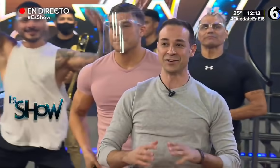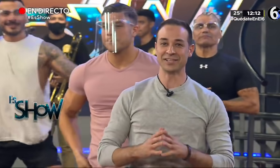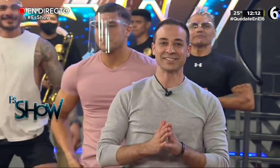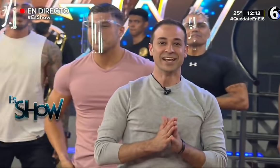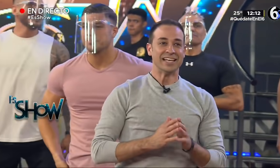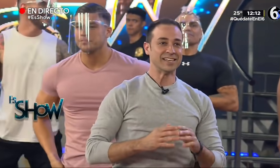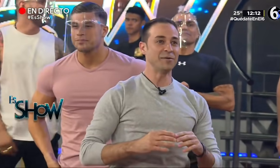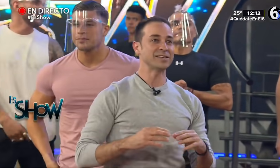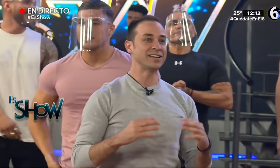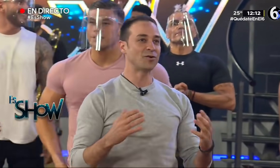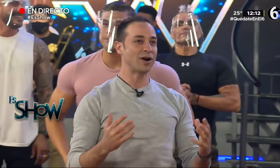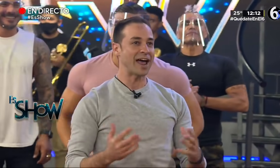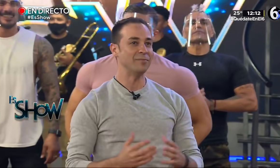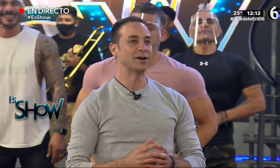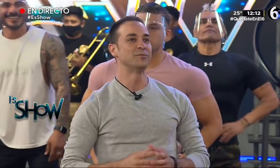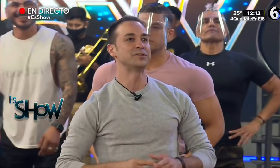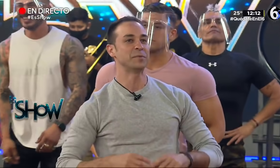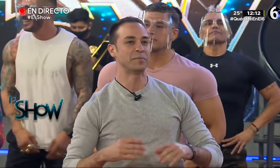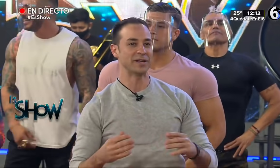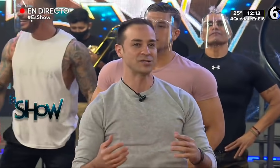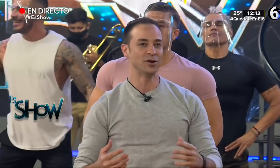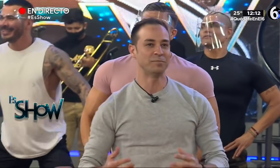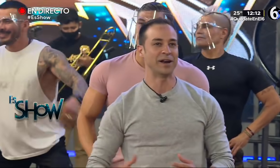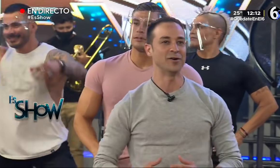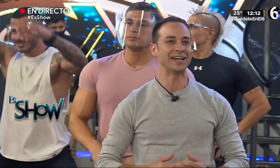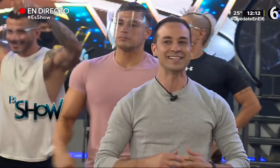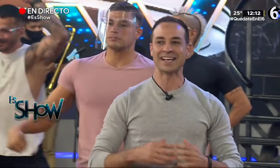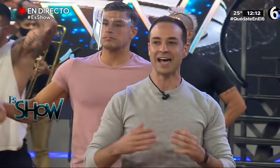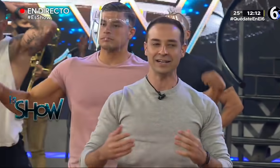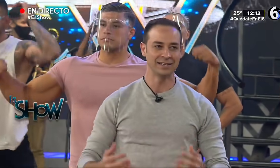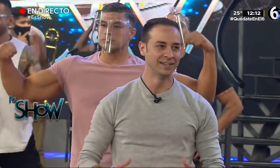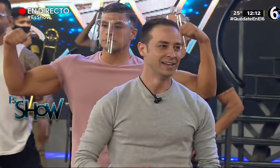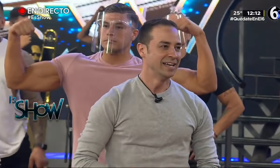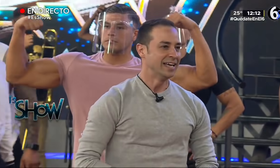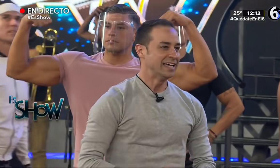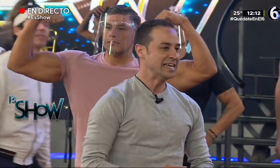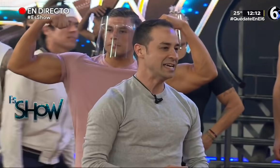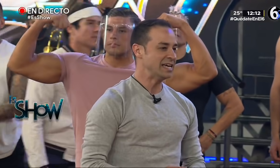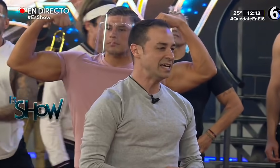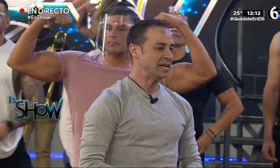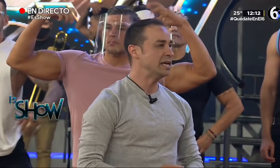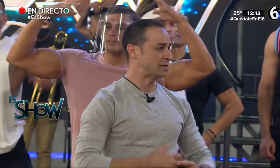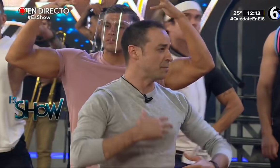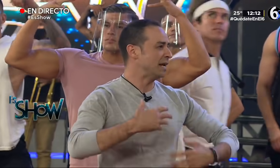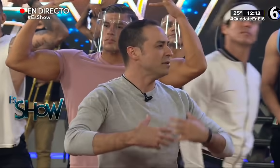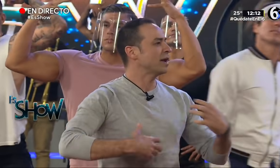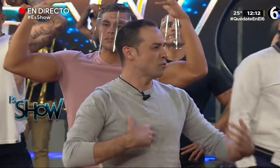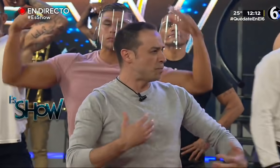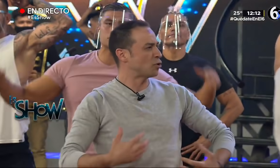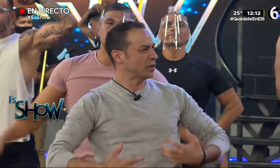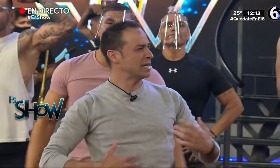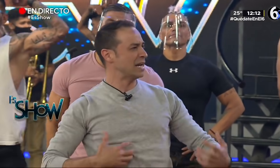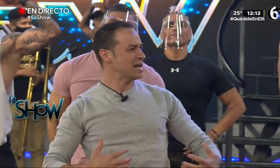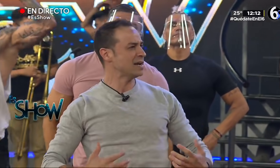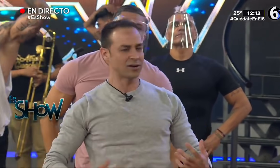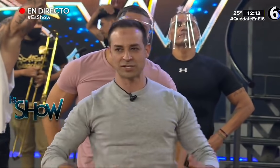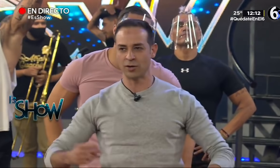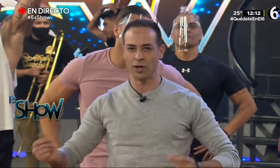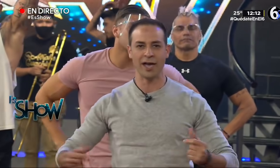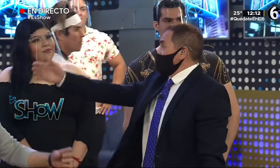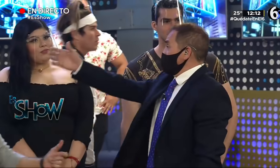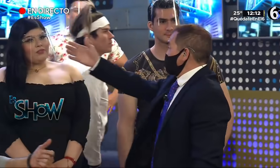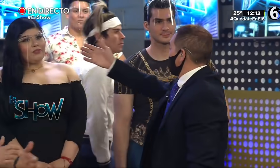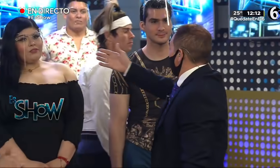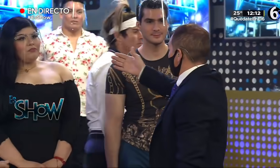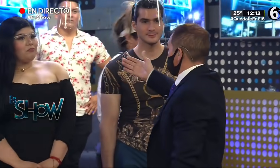Manolo. No, señores, se debe hacer con calma, con mucha preparación para no arriesgar y también liberar un poco de adrenalina que nos ayude a